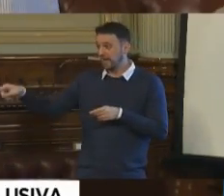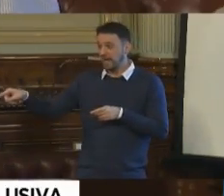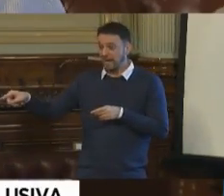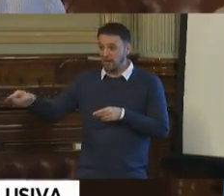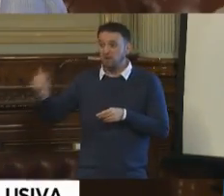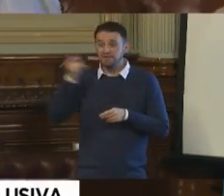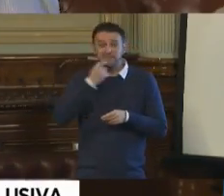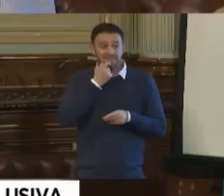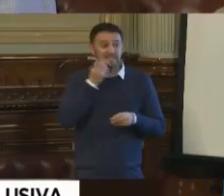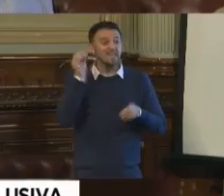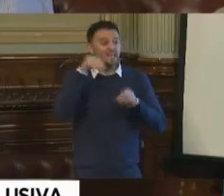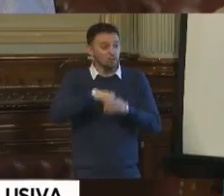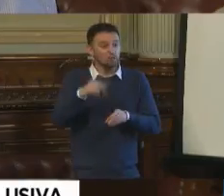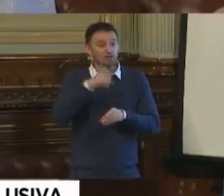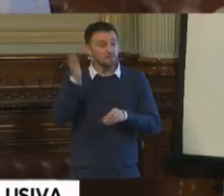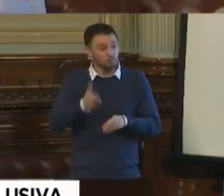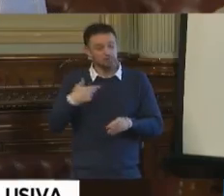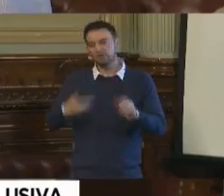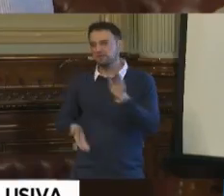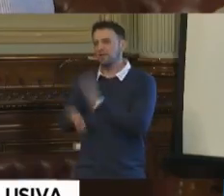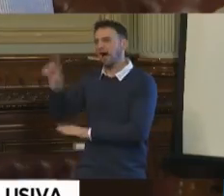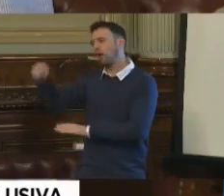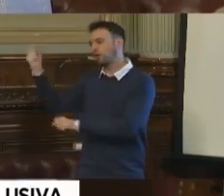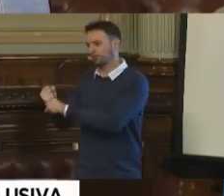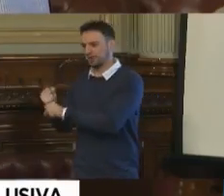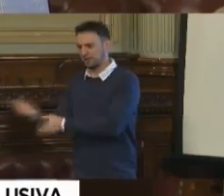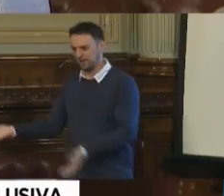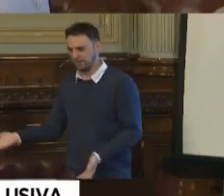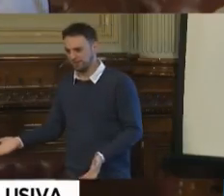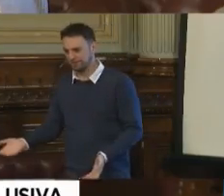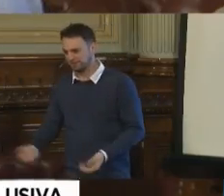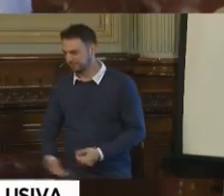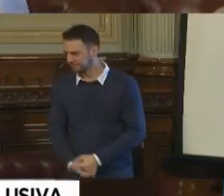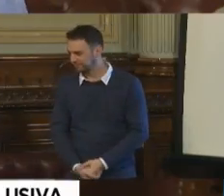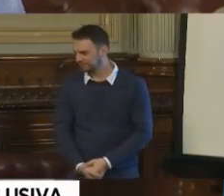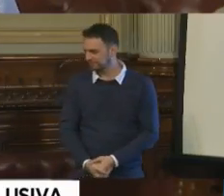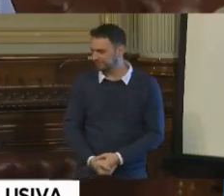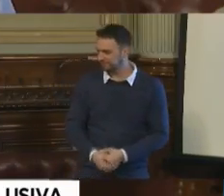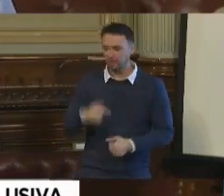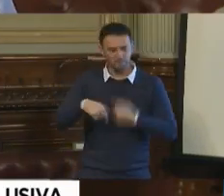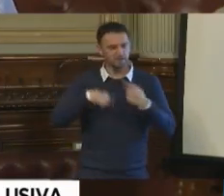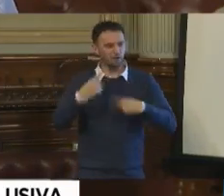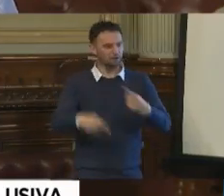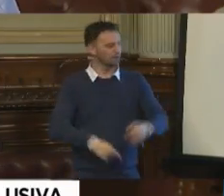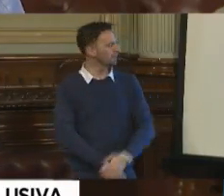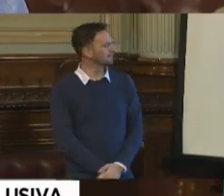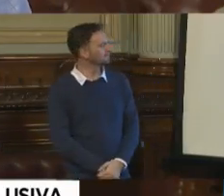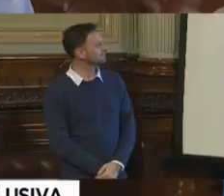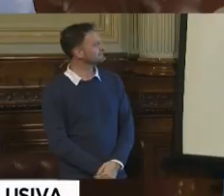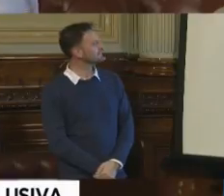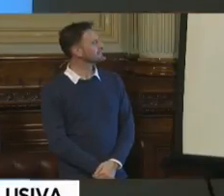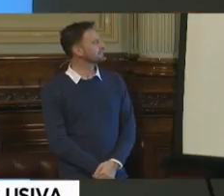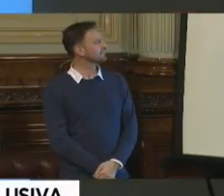hecho yo me voy a dedicar a otra cosa por ahora tengo mucho trabajo así que vamos a continuar